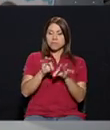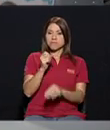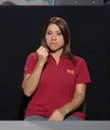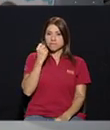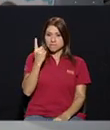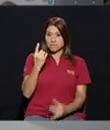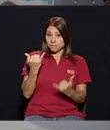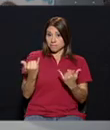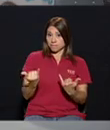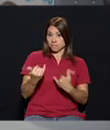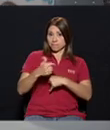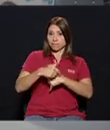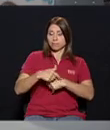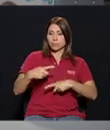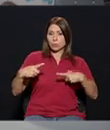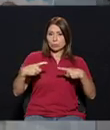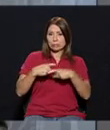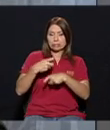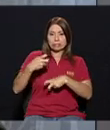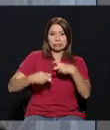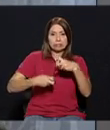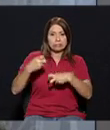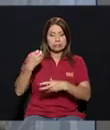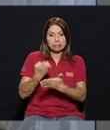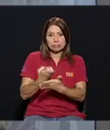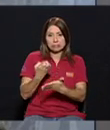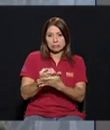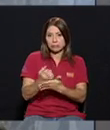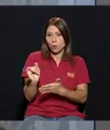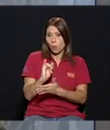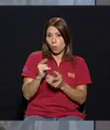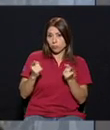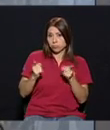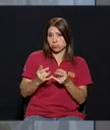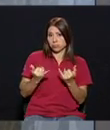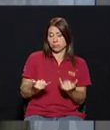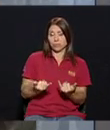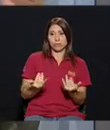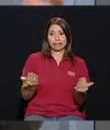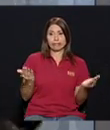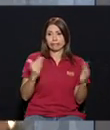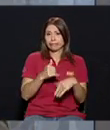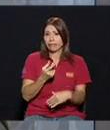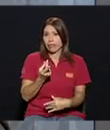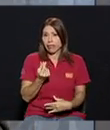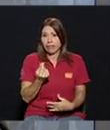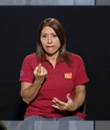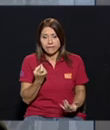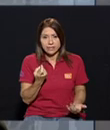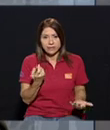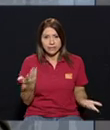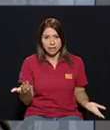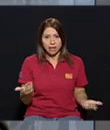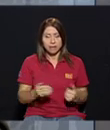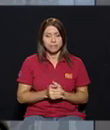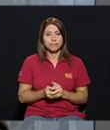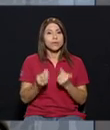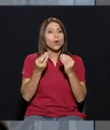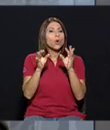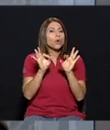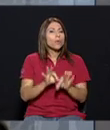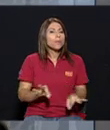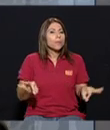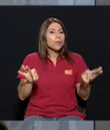entender en una época de crisis económica como la que estamos viviendo, un gran déficit fiscal, que un